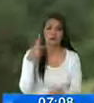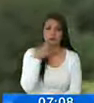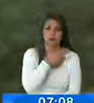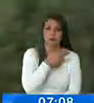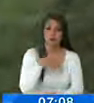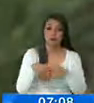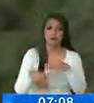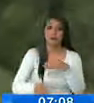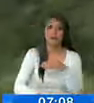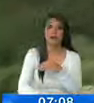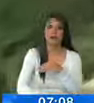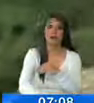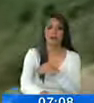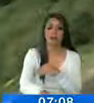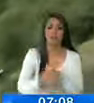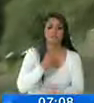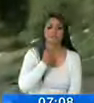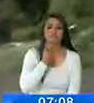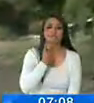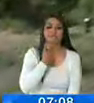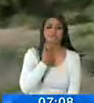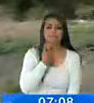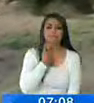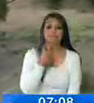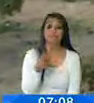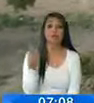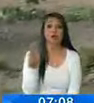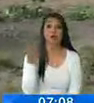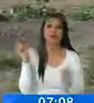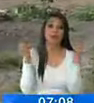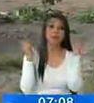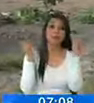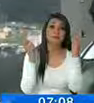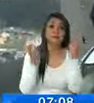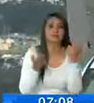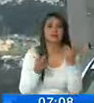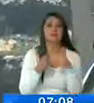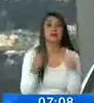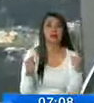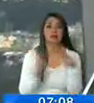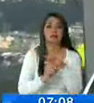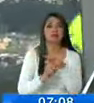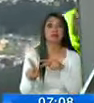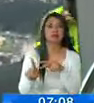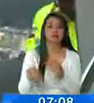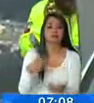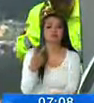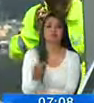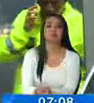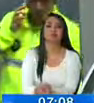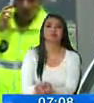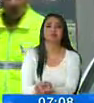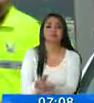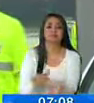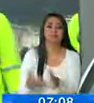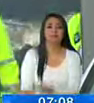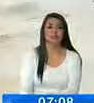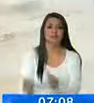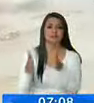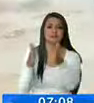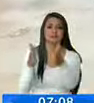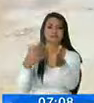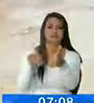San Martín acogió en sus profundidades a quien salió en busca de diversión y regresó en el furgón plateado de la ambulancia de medicina